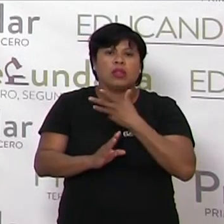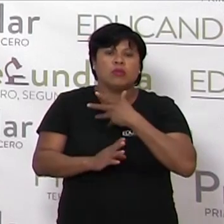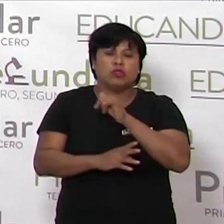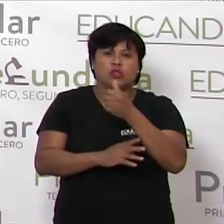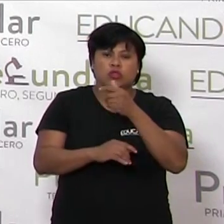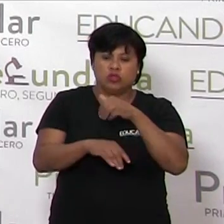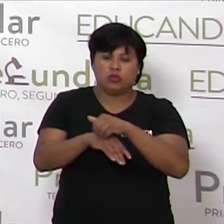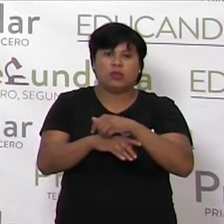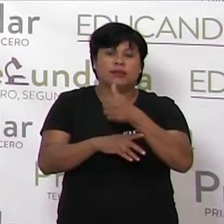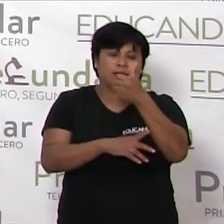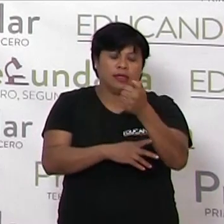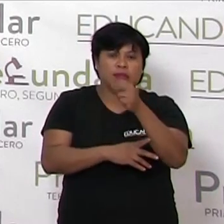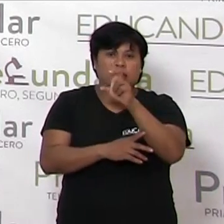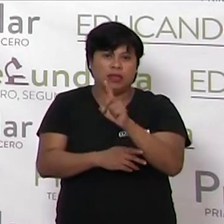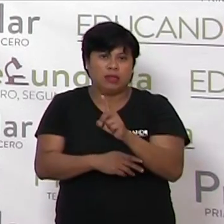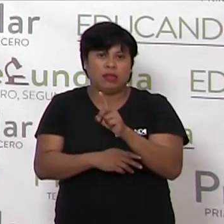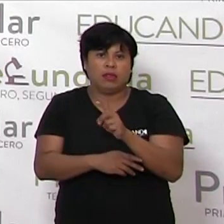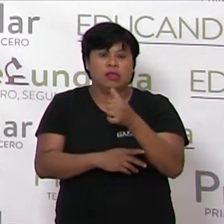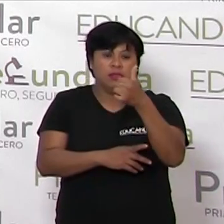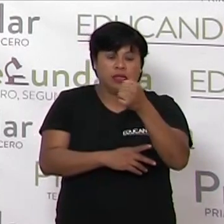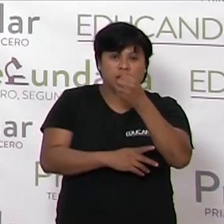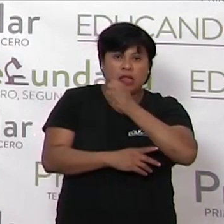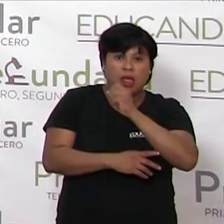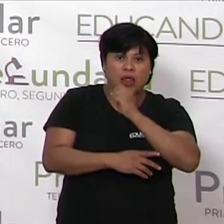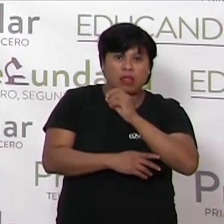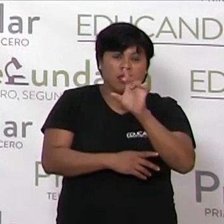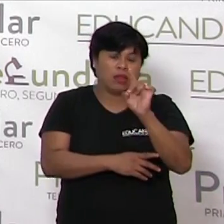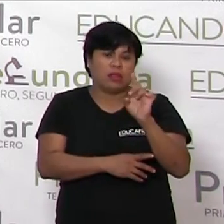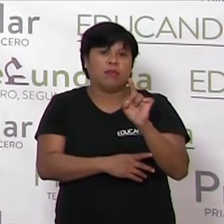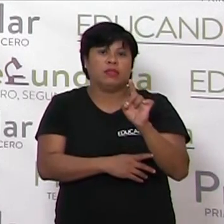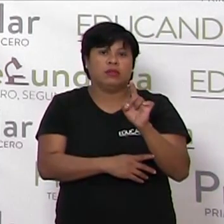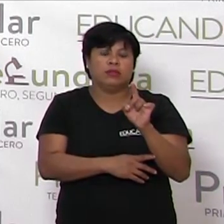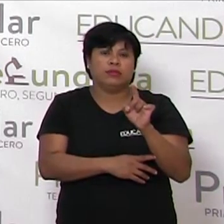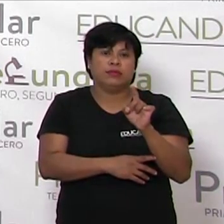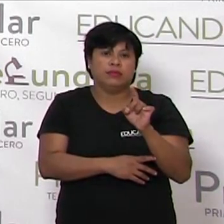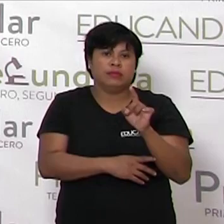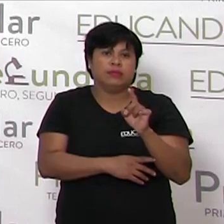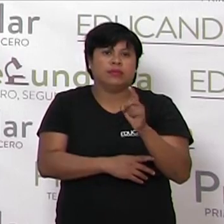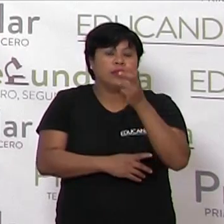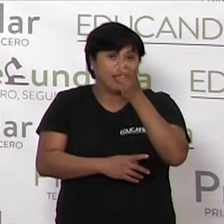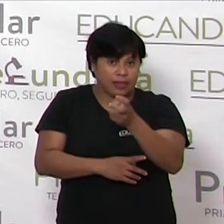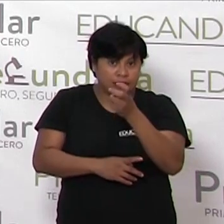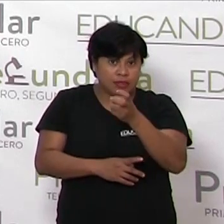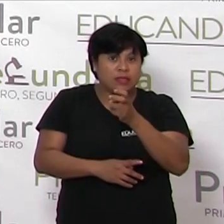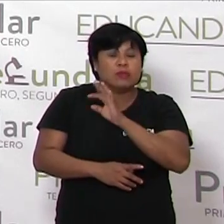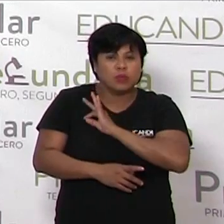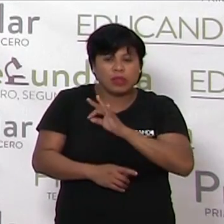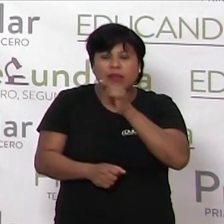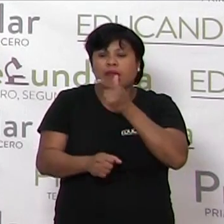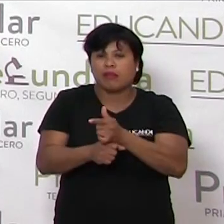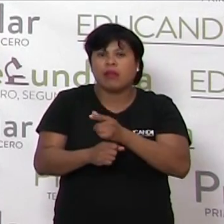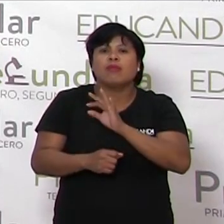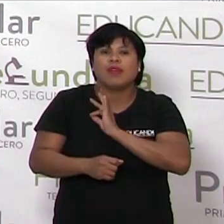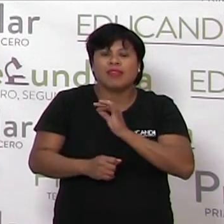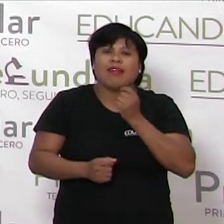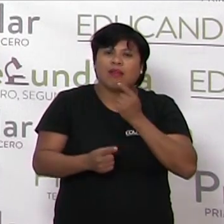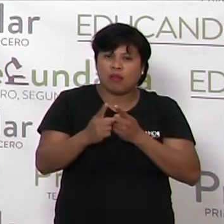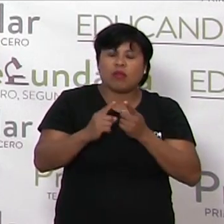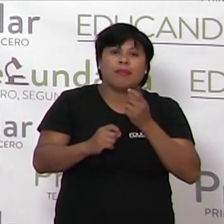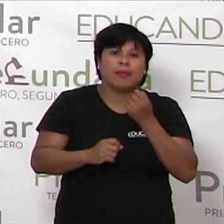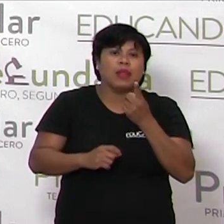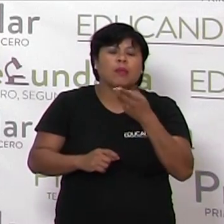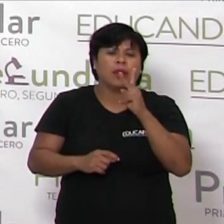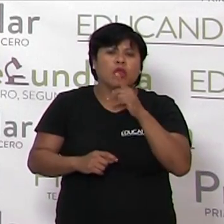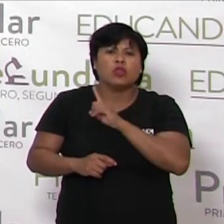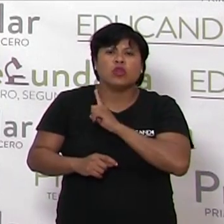otros números más que este, 6 y 30. Es decir, 6 helados cuestan 30 pesos. Eso lo puedes encontrar en algún lugar, por ejemplo.